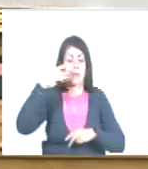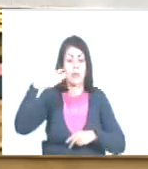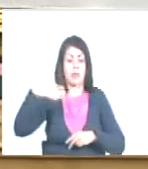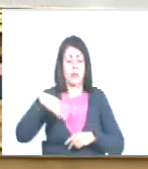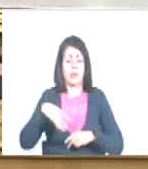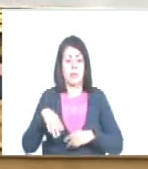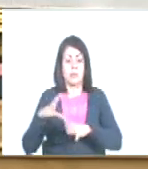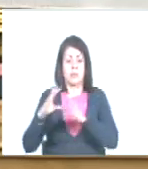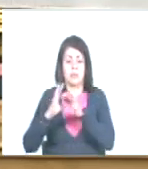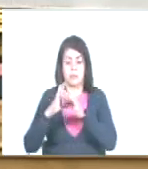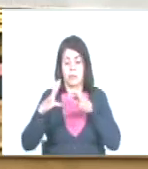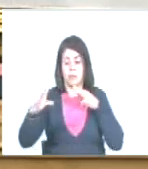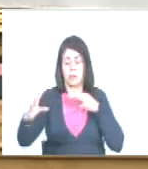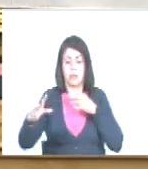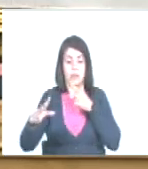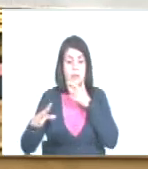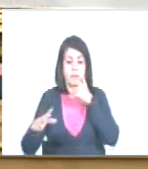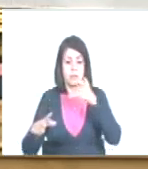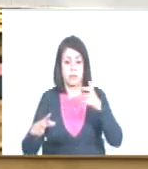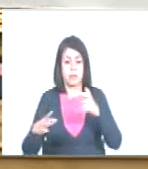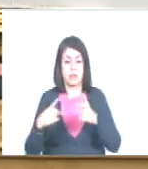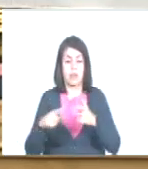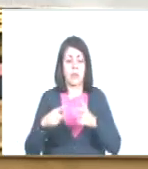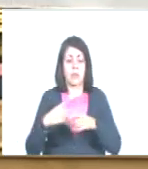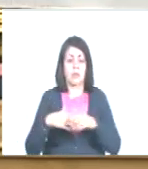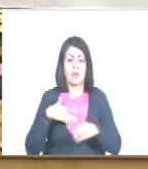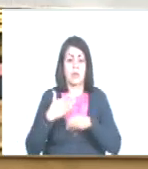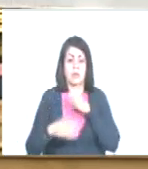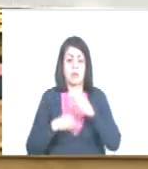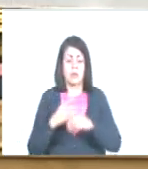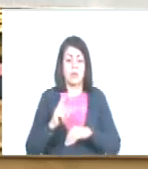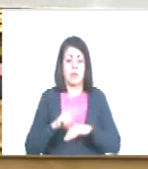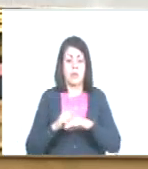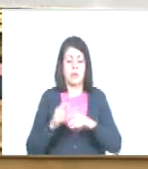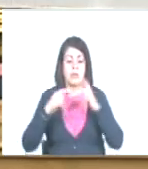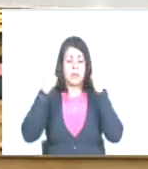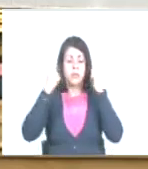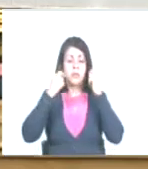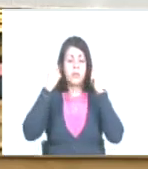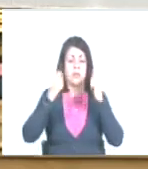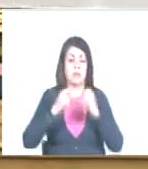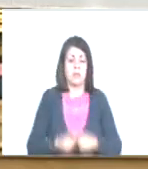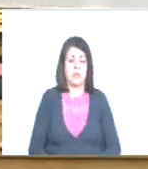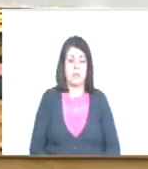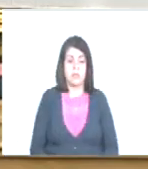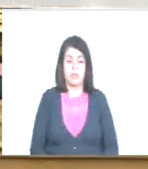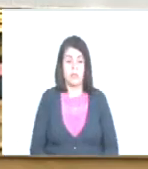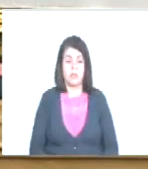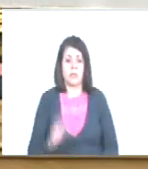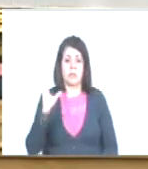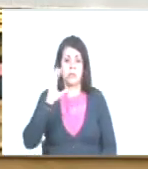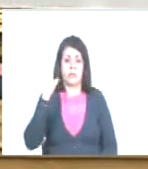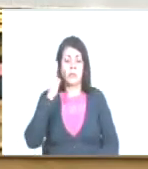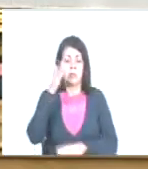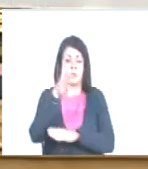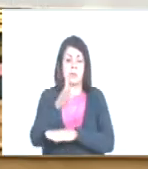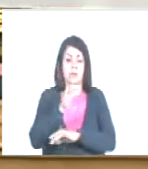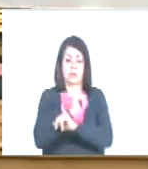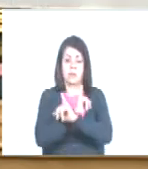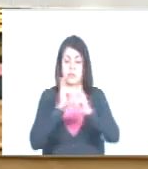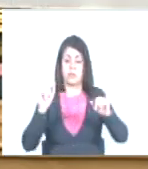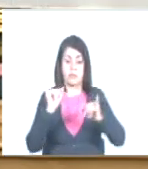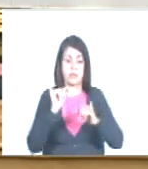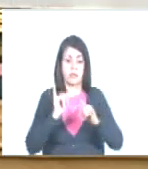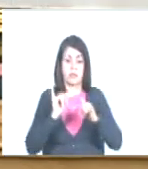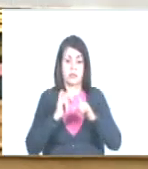de desapego al pueblo, hubiera podido decir, bueno, cierro la campaña en Caracas y ya eso será suficiente por